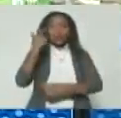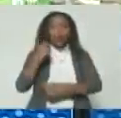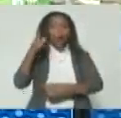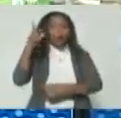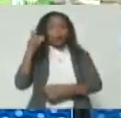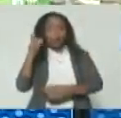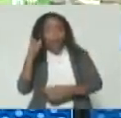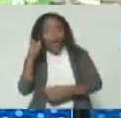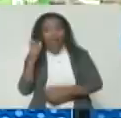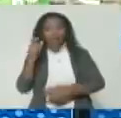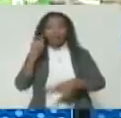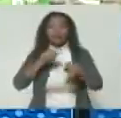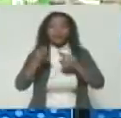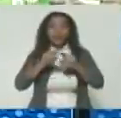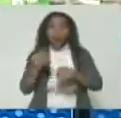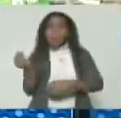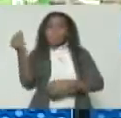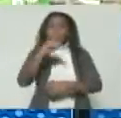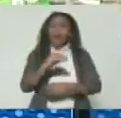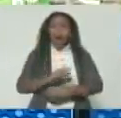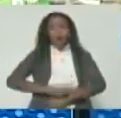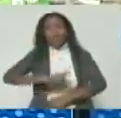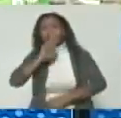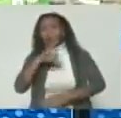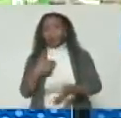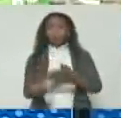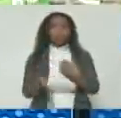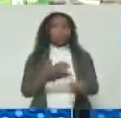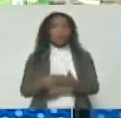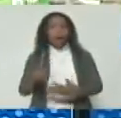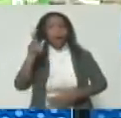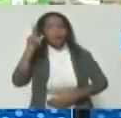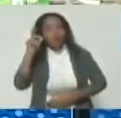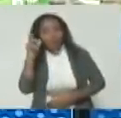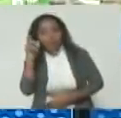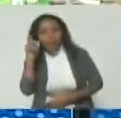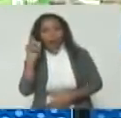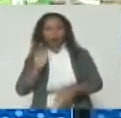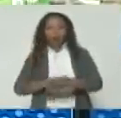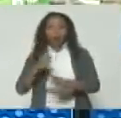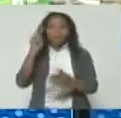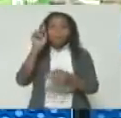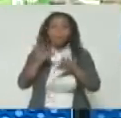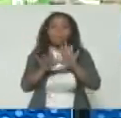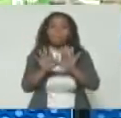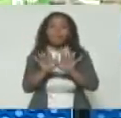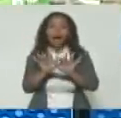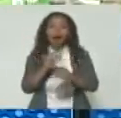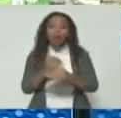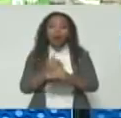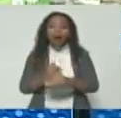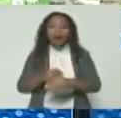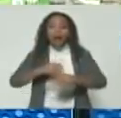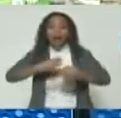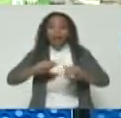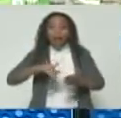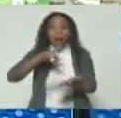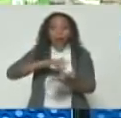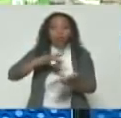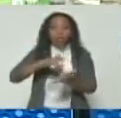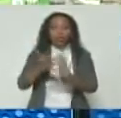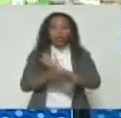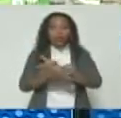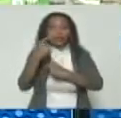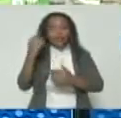escuchar la crítica por más despiadada que sea y analicémosla. Con los pies sobre la tierra. Y siempre tomemos buenas soluciones,